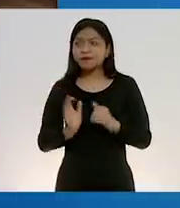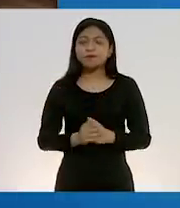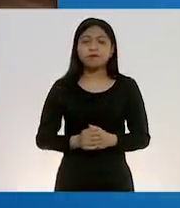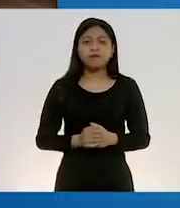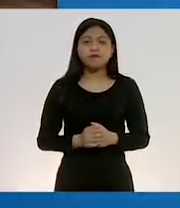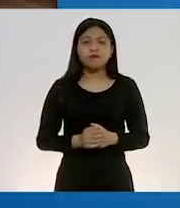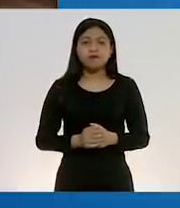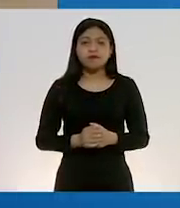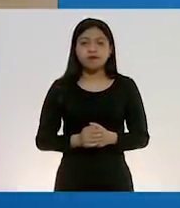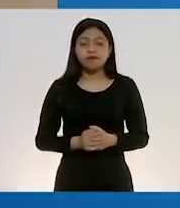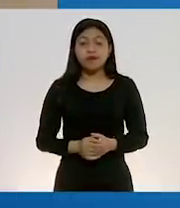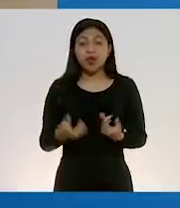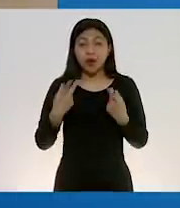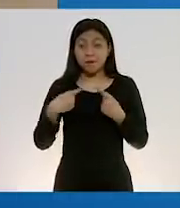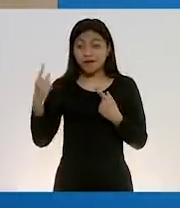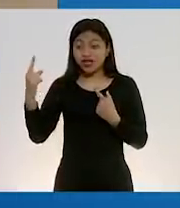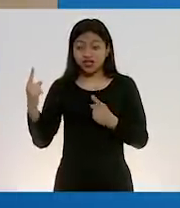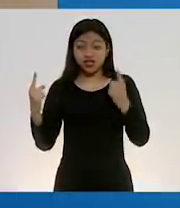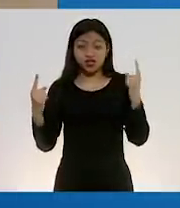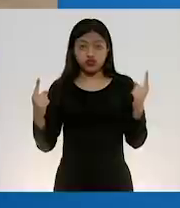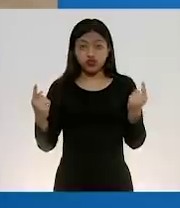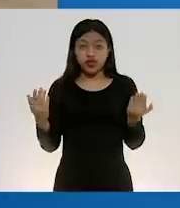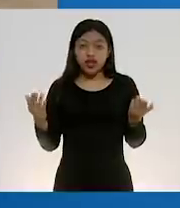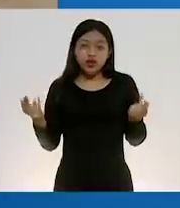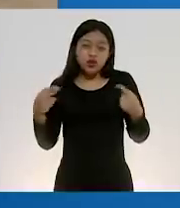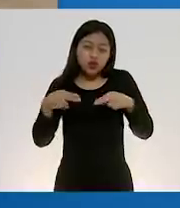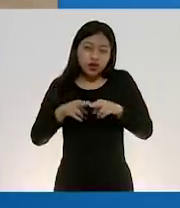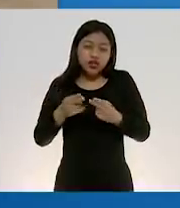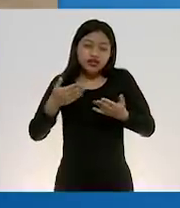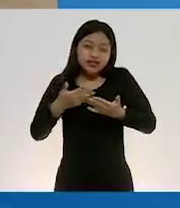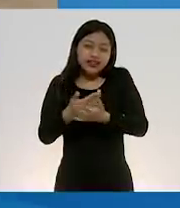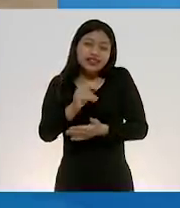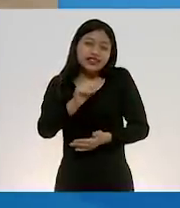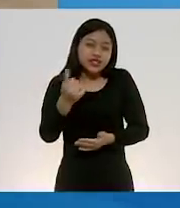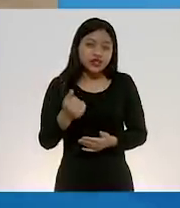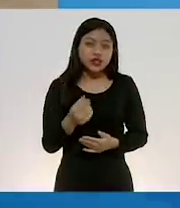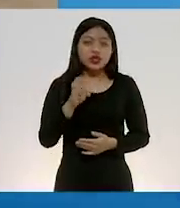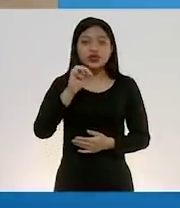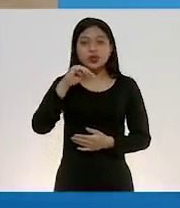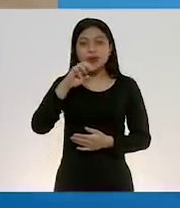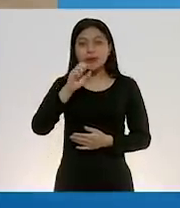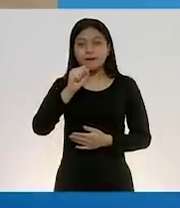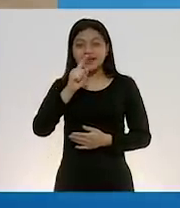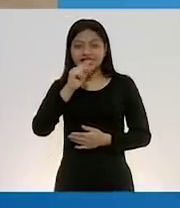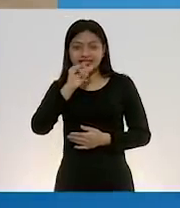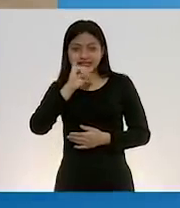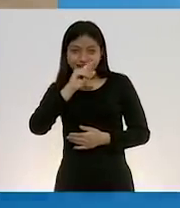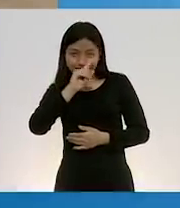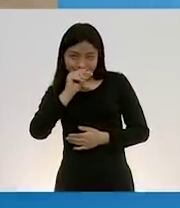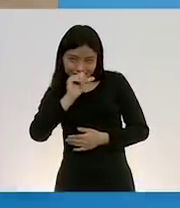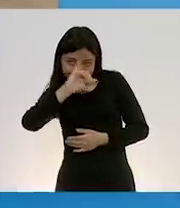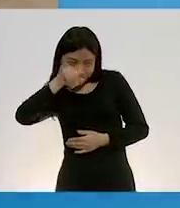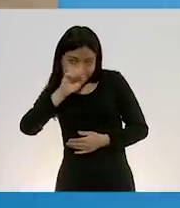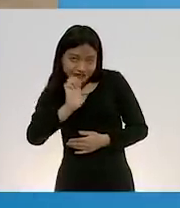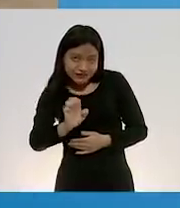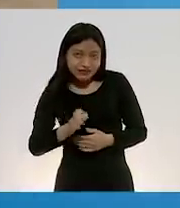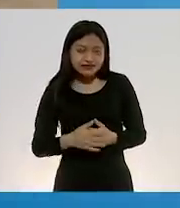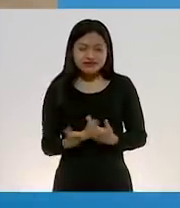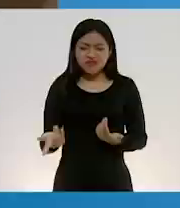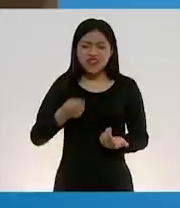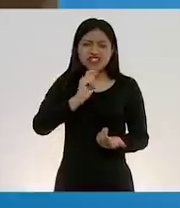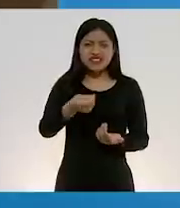el mestizaje. ¿Cuál es, Pilar, tu visión de este proceso de mestizaje que